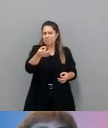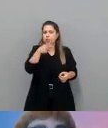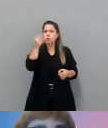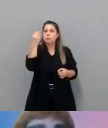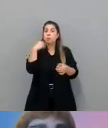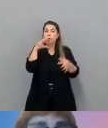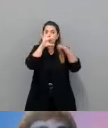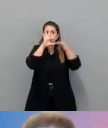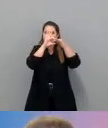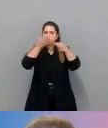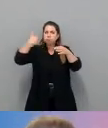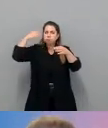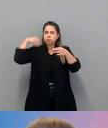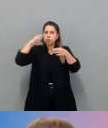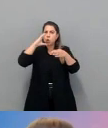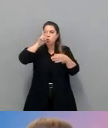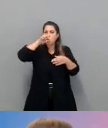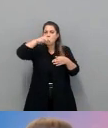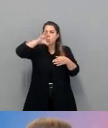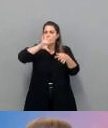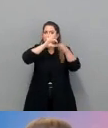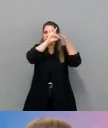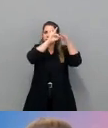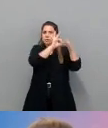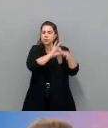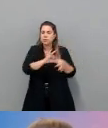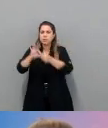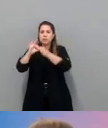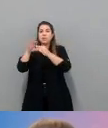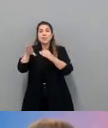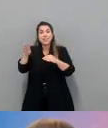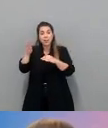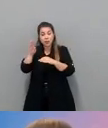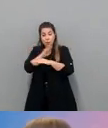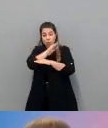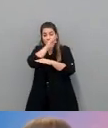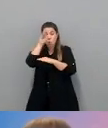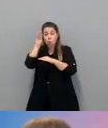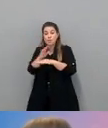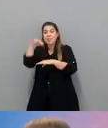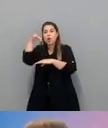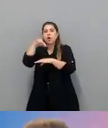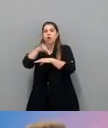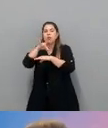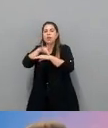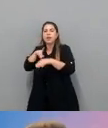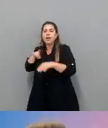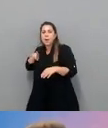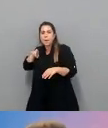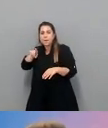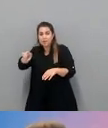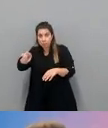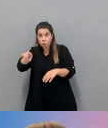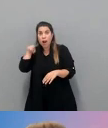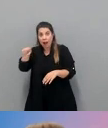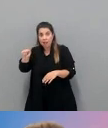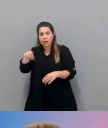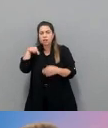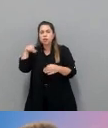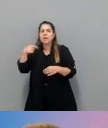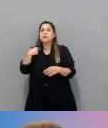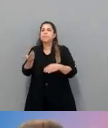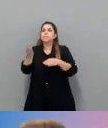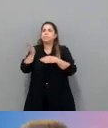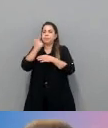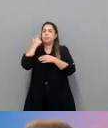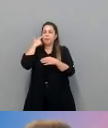sus orígenes, la CUME, a el cuidado de enfermos con cáncer. Y lo que se había planteado es, yo tengo a ese